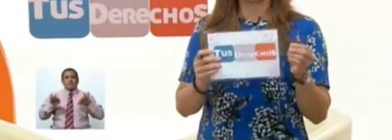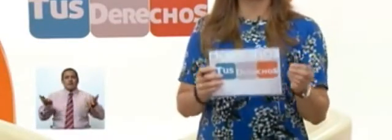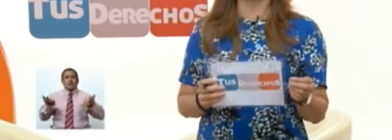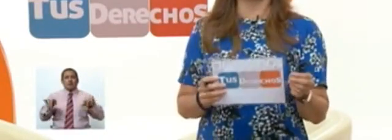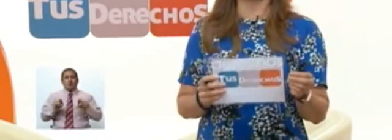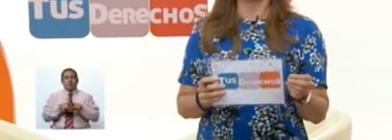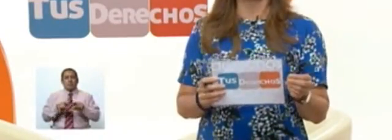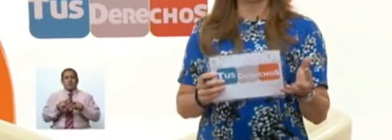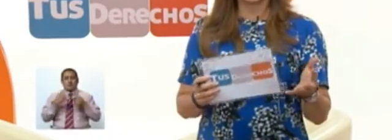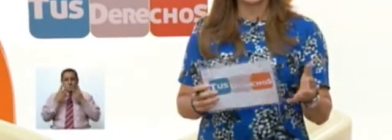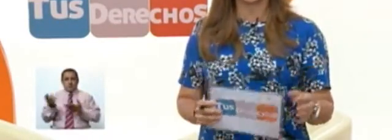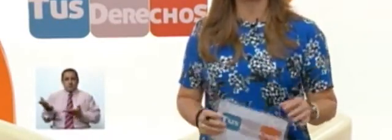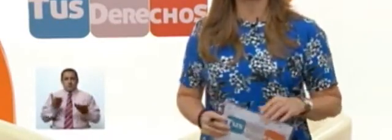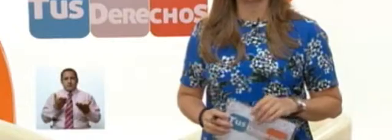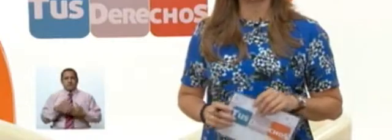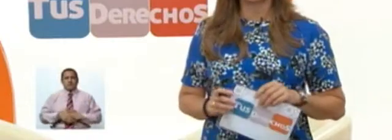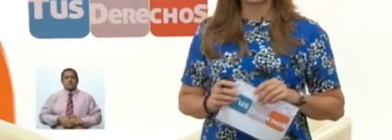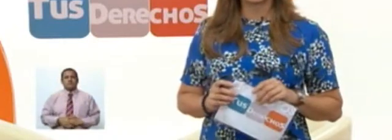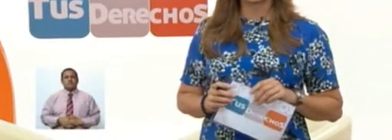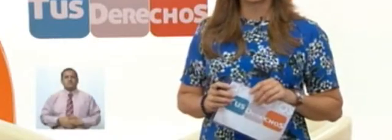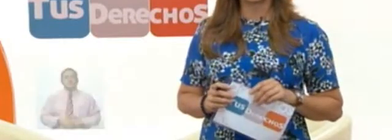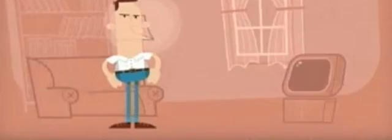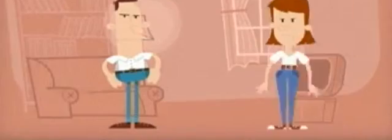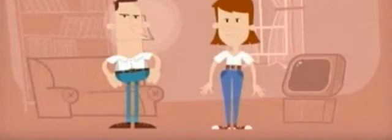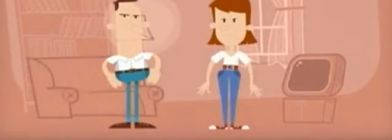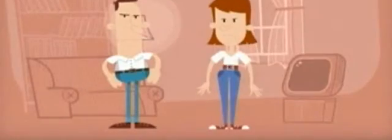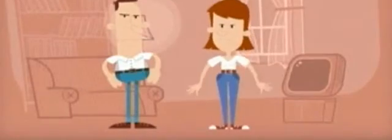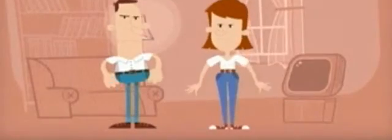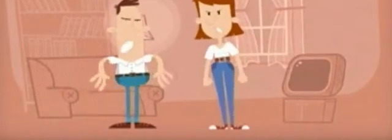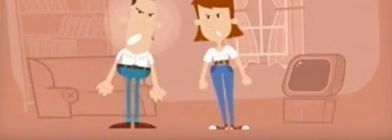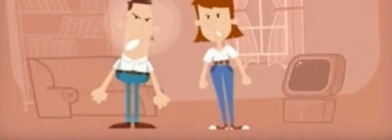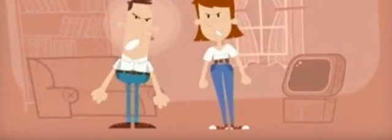la separación de hecho. Soy Rocío Aliaga, bienvenidos.